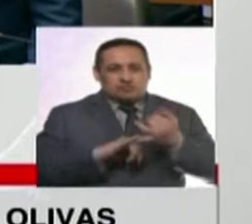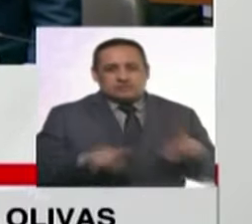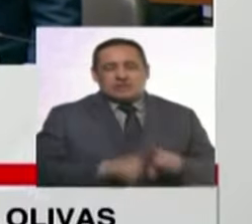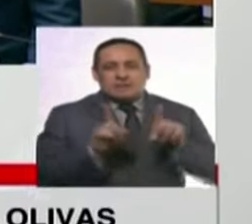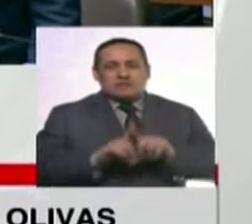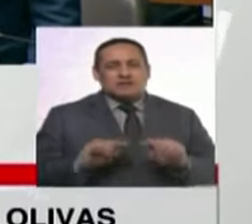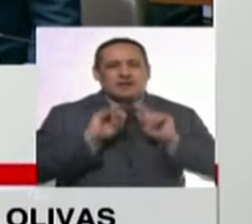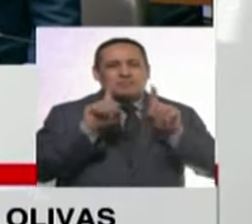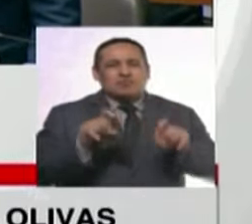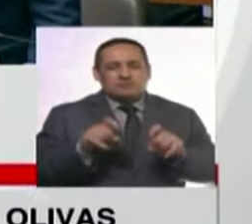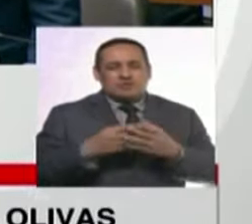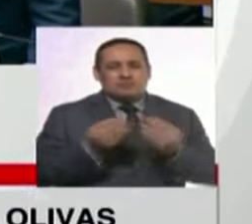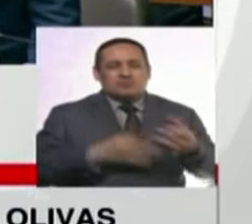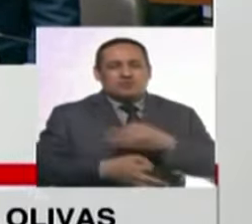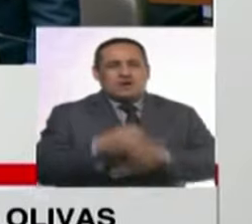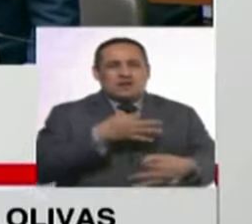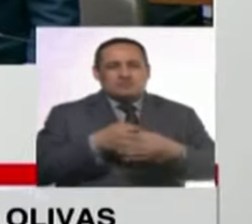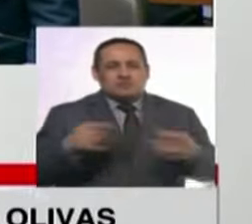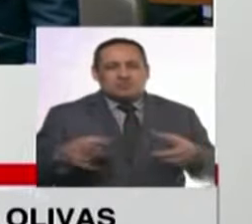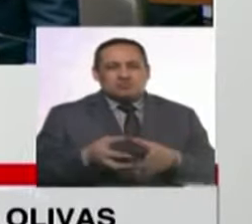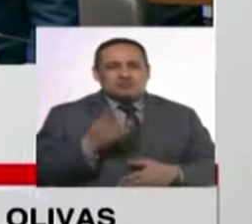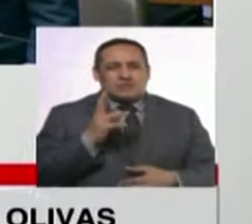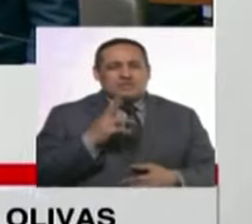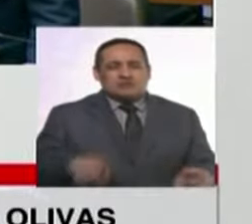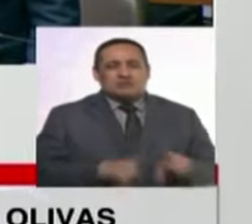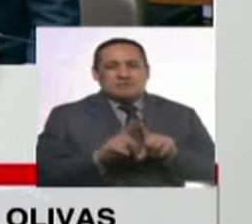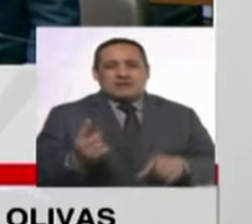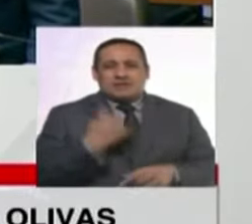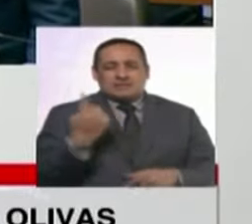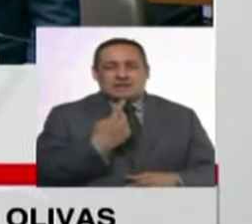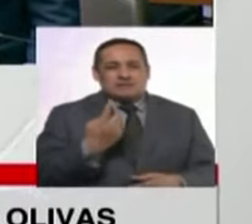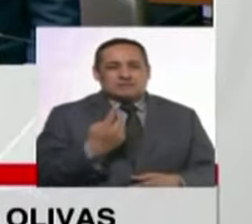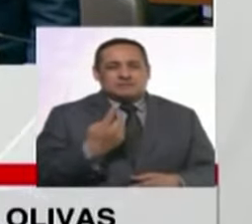extorsiones crímenes nacionales